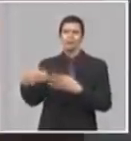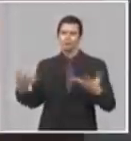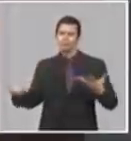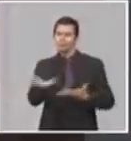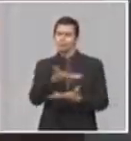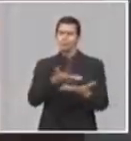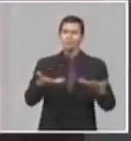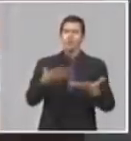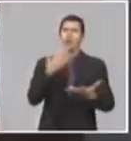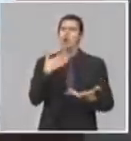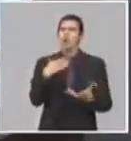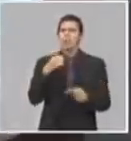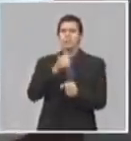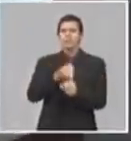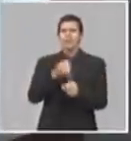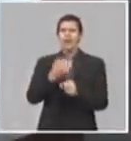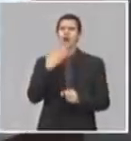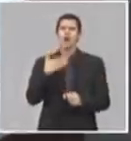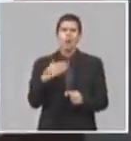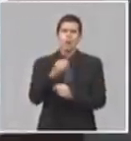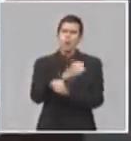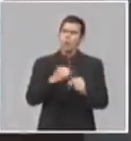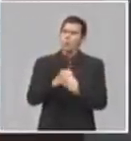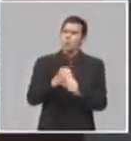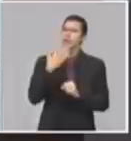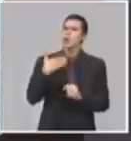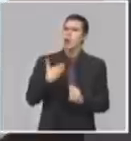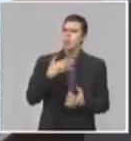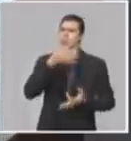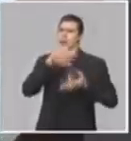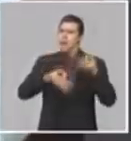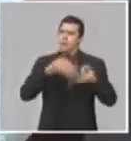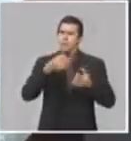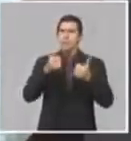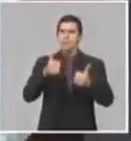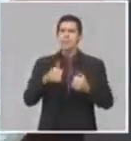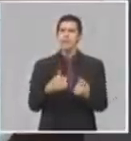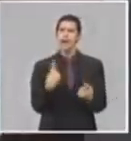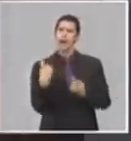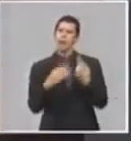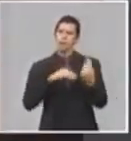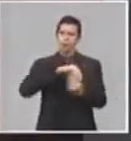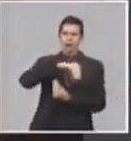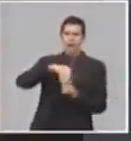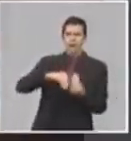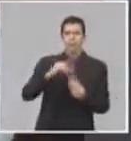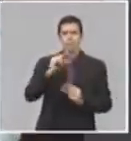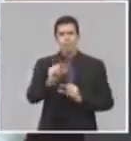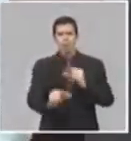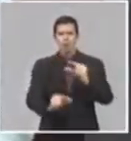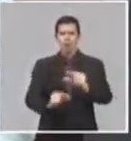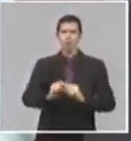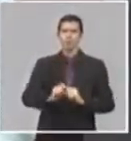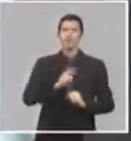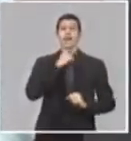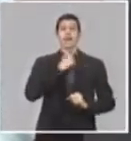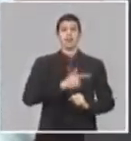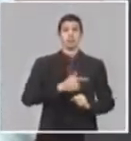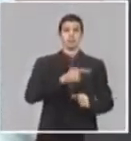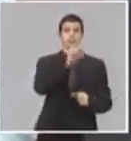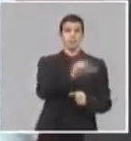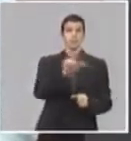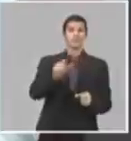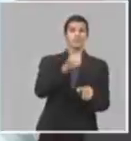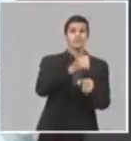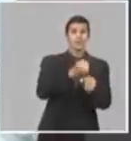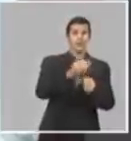producciones, incluyendo, como decía, de las exportaciones, incluyendo, como decía, la exportación de todas las formas de gestión a través de empresas estatales de